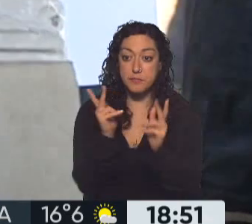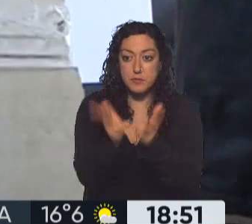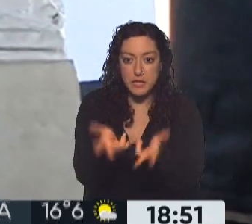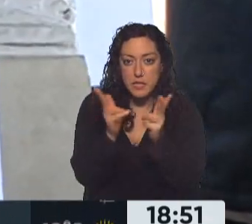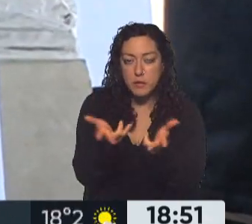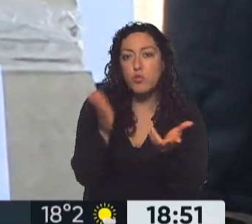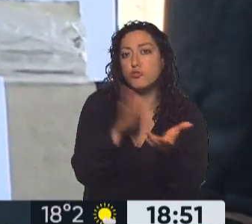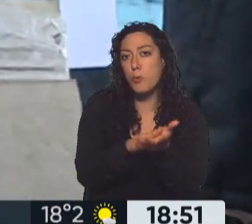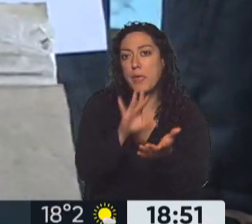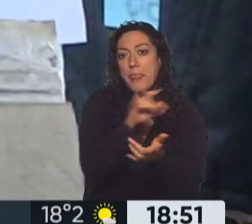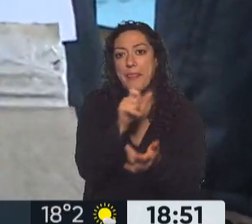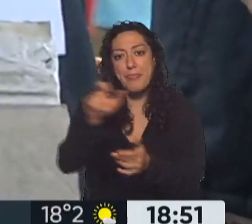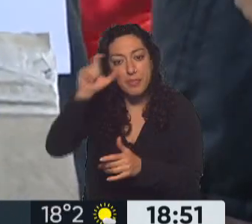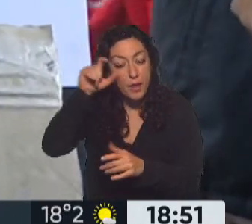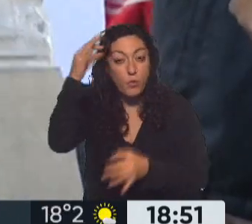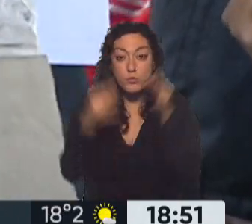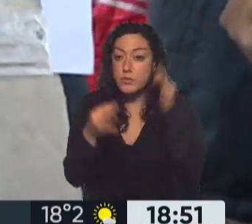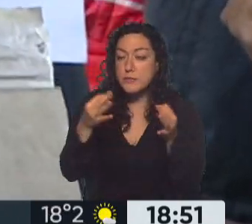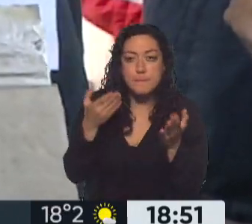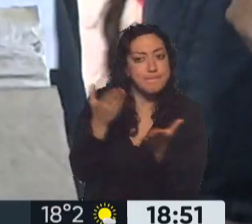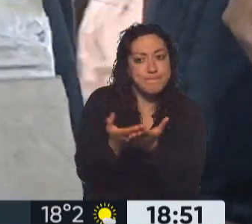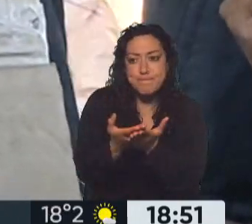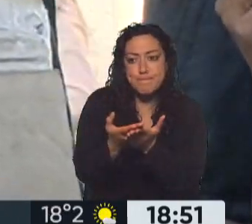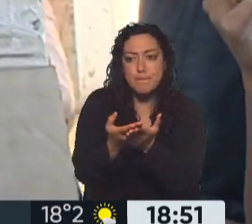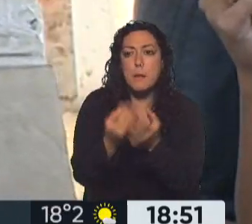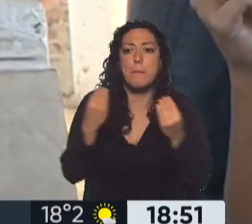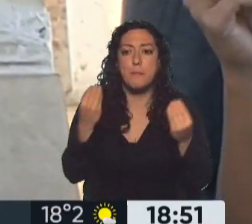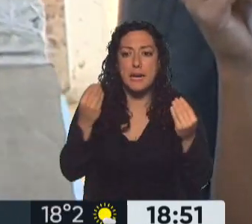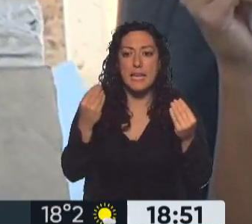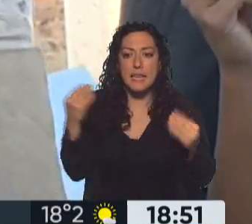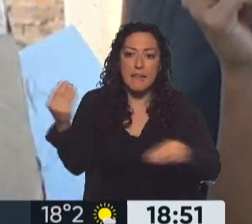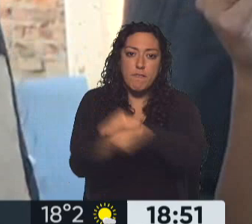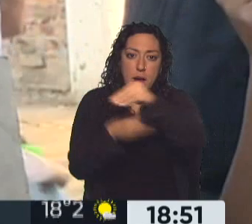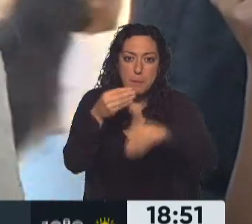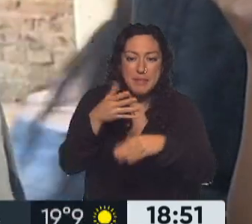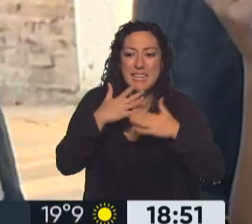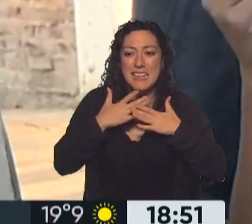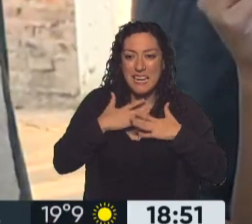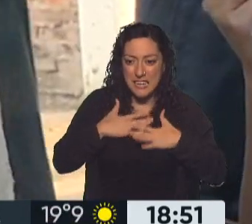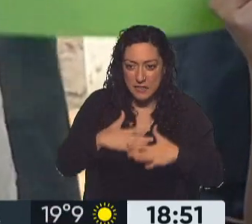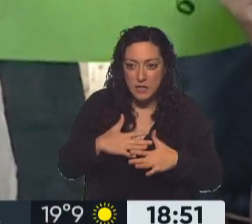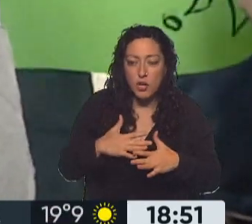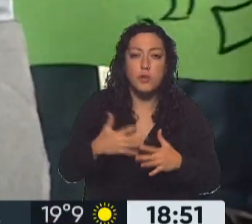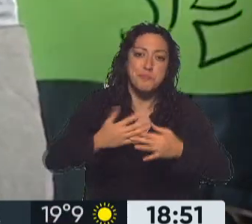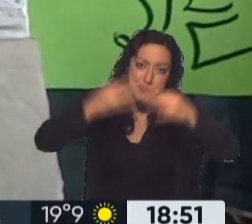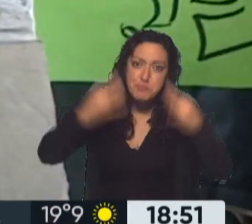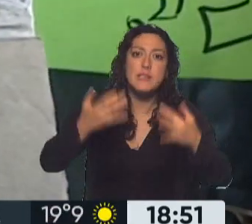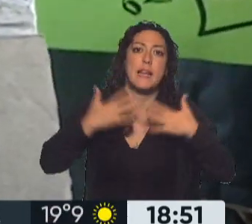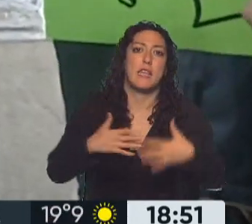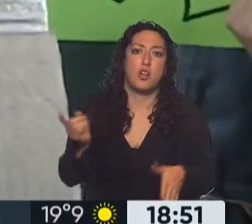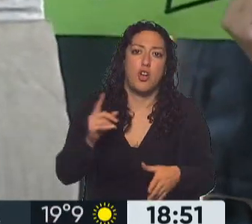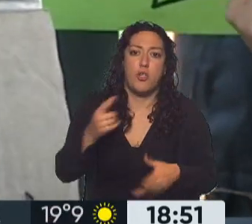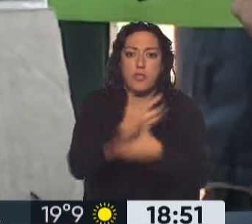justicia por Dante, para que la familia por lo menos esté más tranquila. Tranquila no van a estar porque él murió